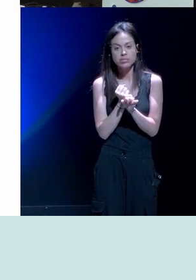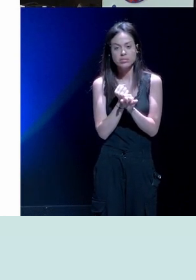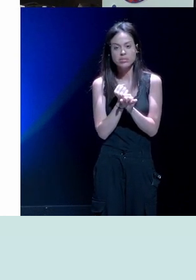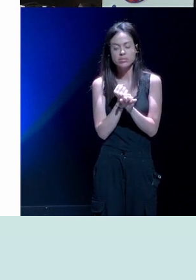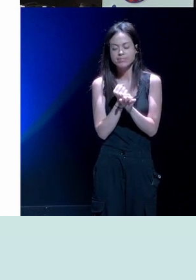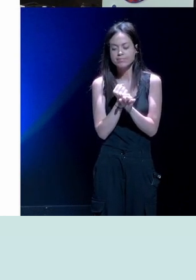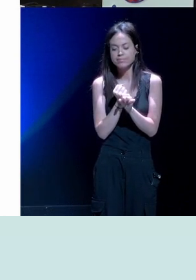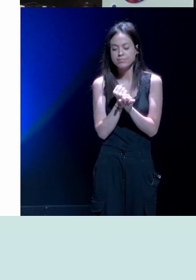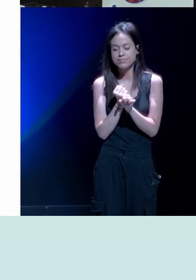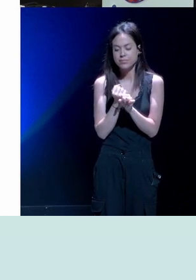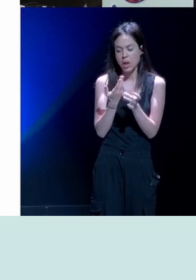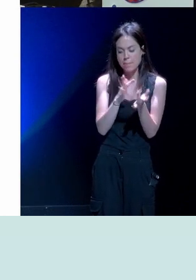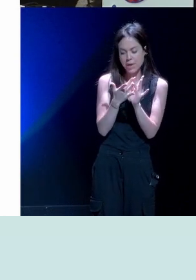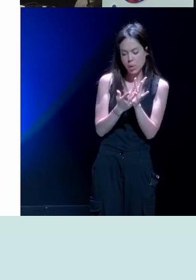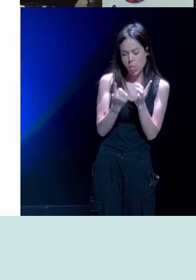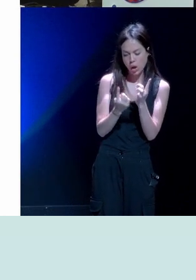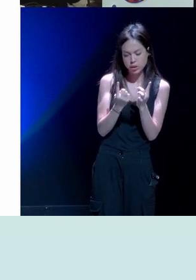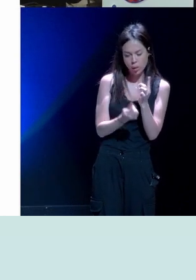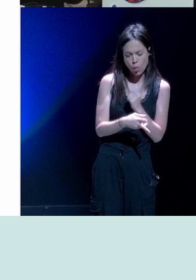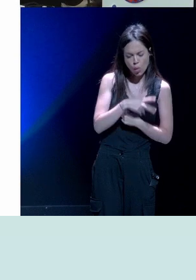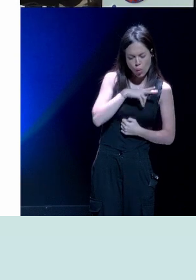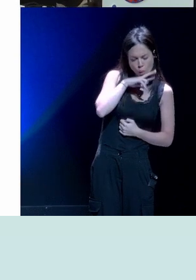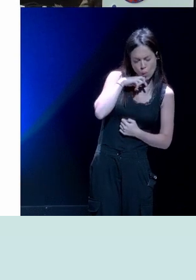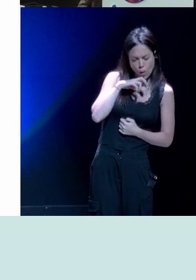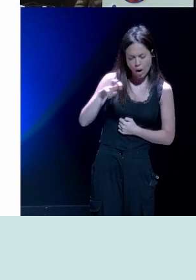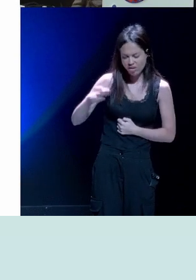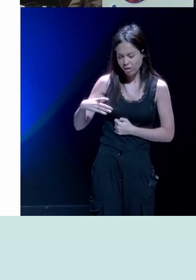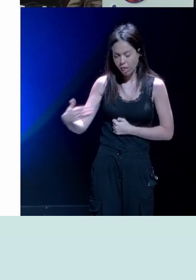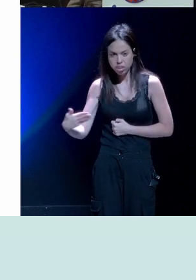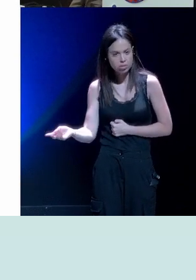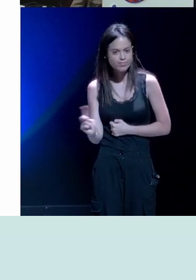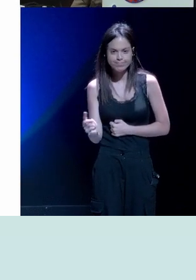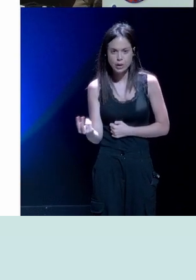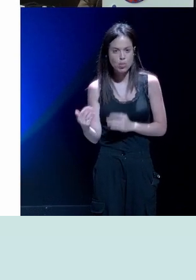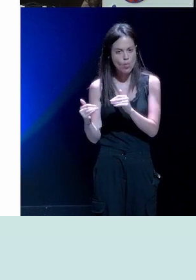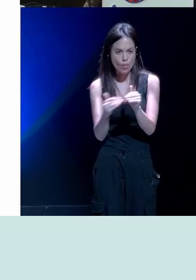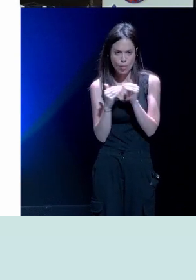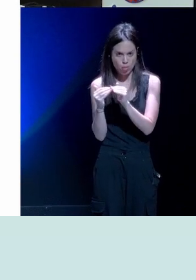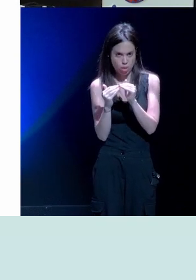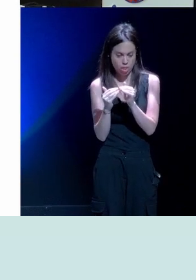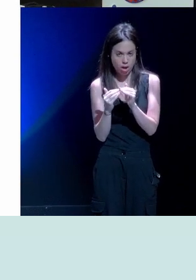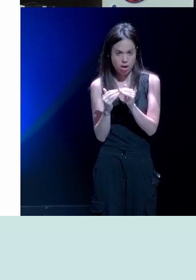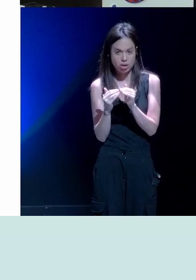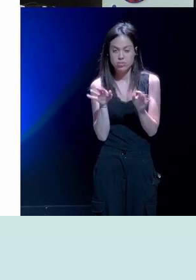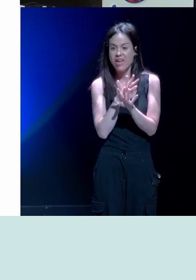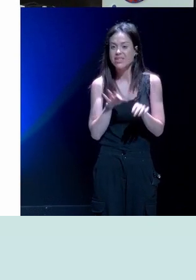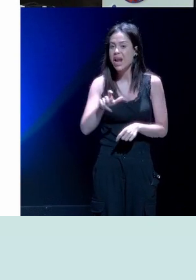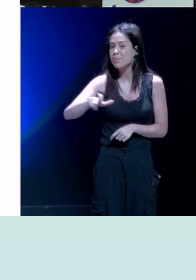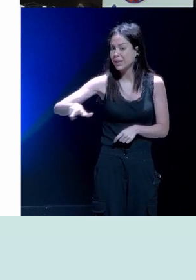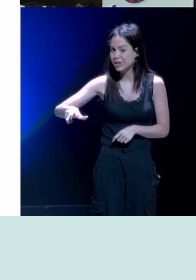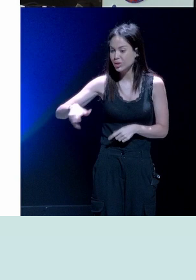importancia a un tipo de vínculo que al otro. Estamos con personas que no son